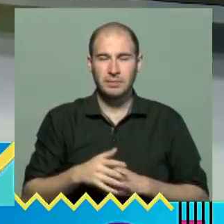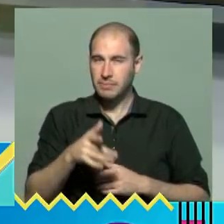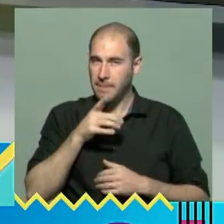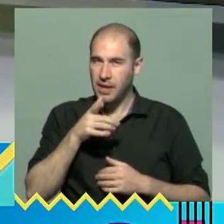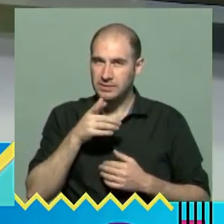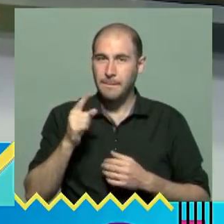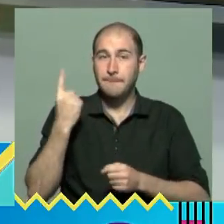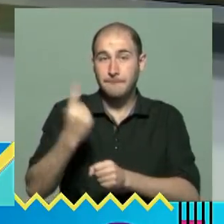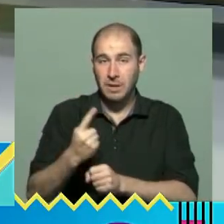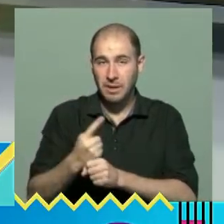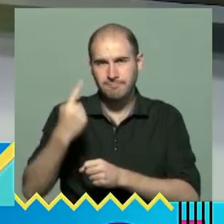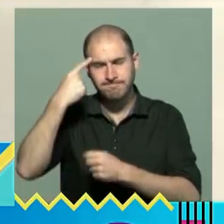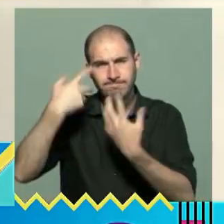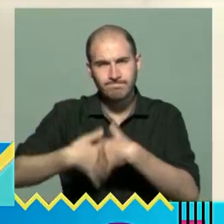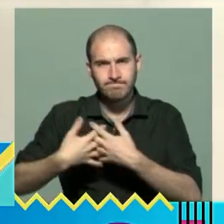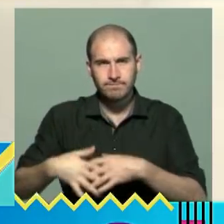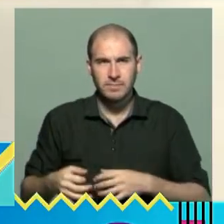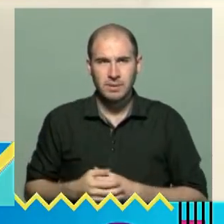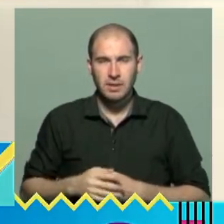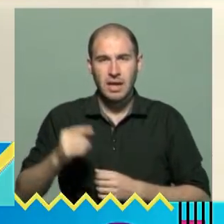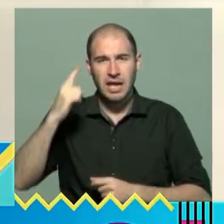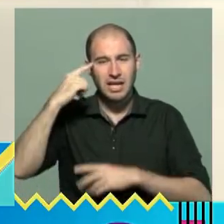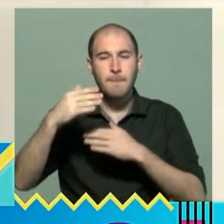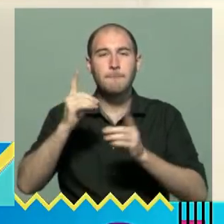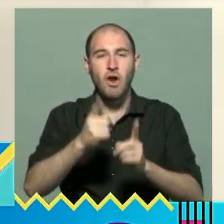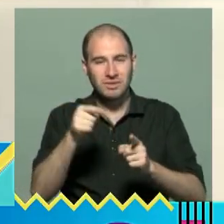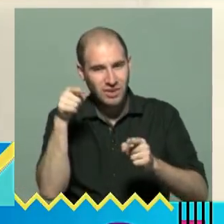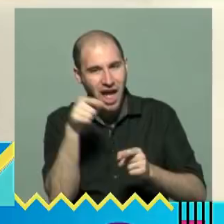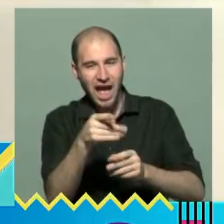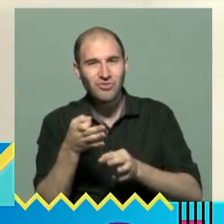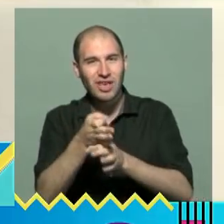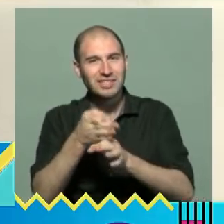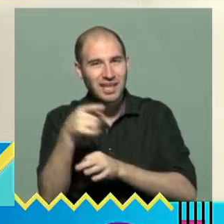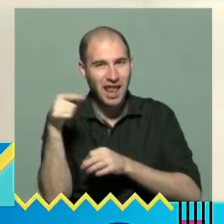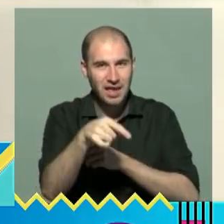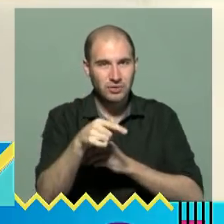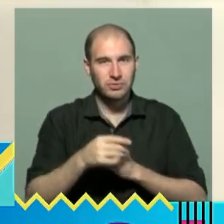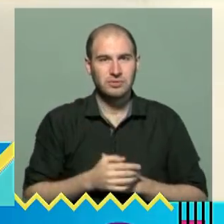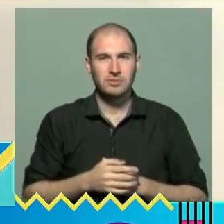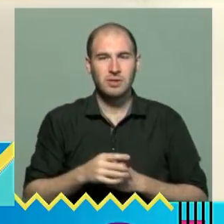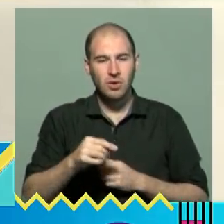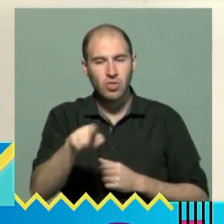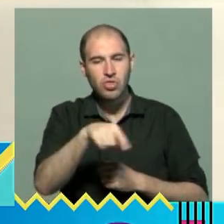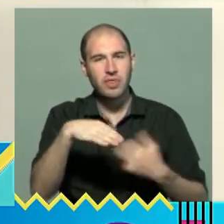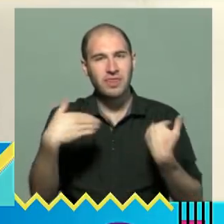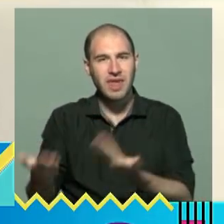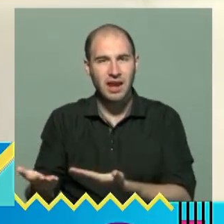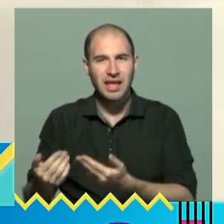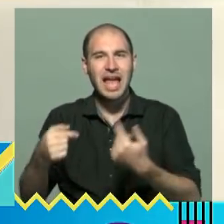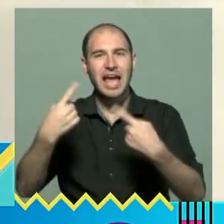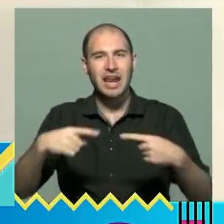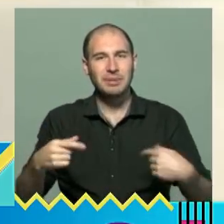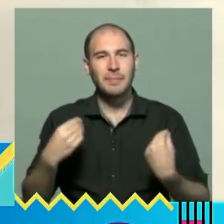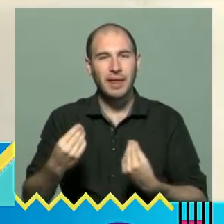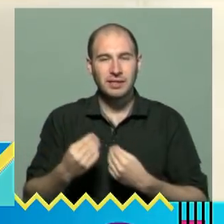que primero tenemos que pensar, digamos, en formar a esos docentes que, digamos, lo que tienen que brindar son